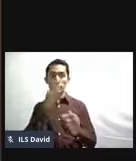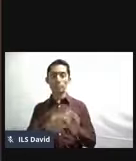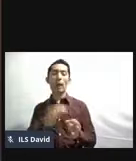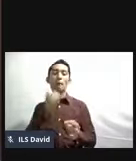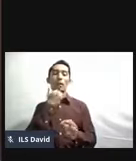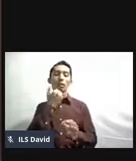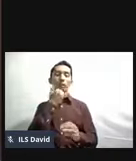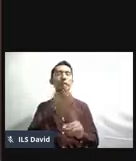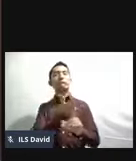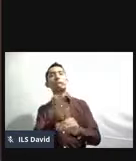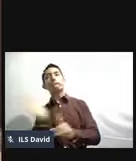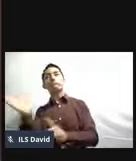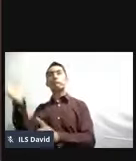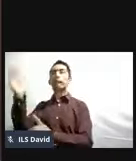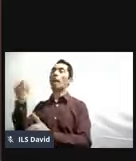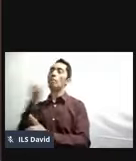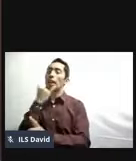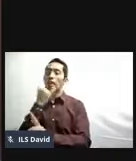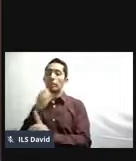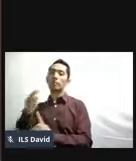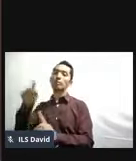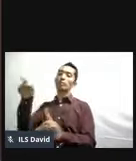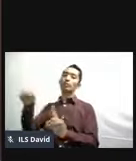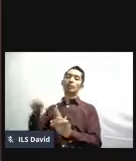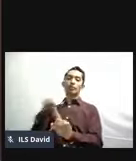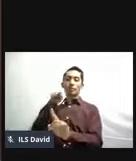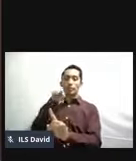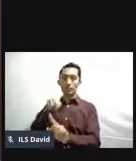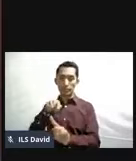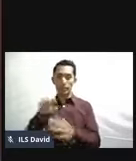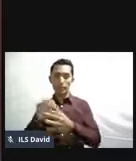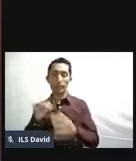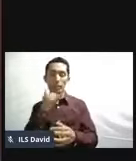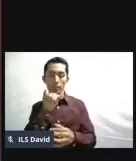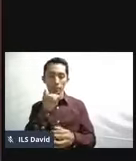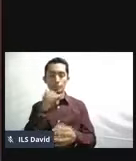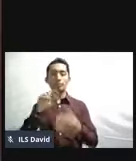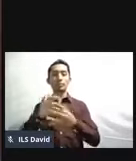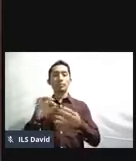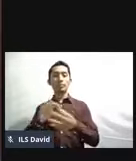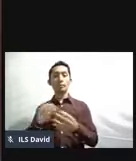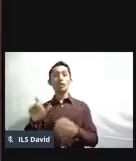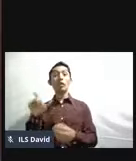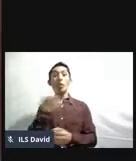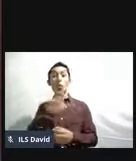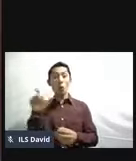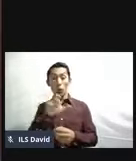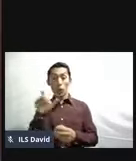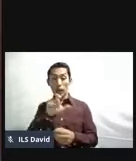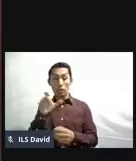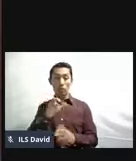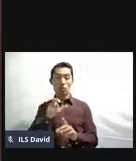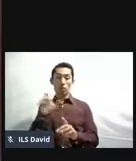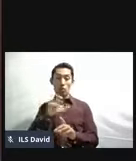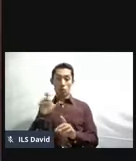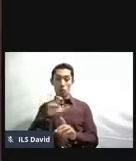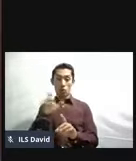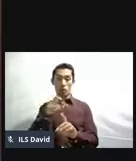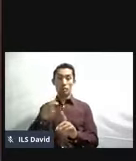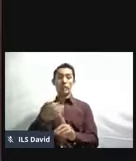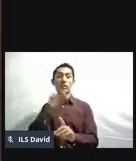¿no? Entonces, bueno, ya regresé. Entonces, cuando tenemos una formación desde la etapa